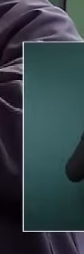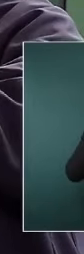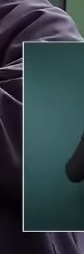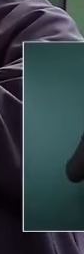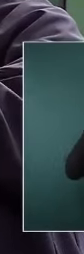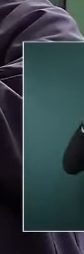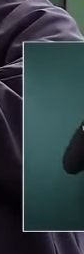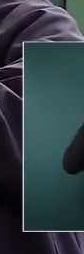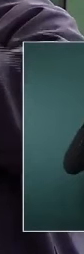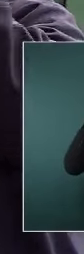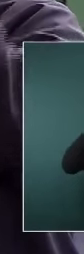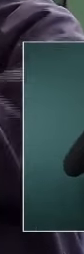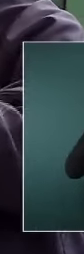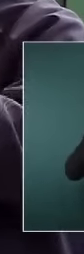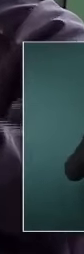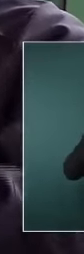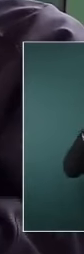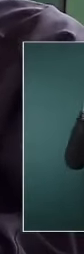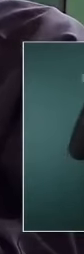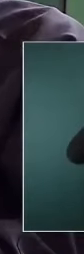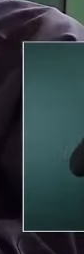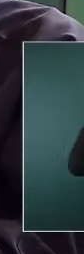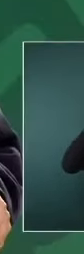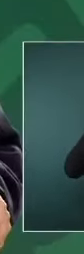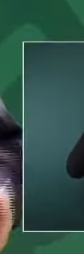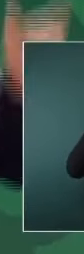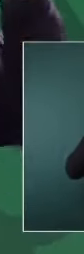contra Calderón, contra Peña Nieto,